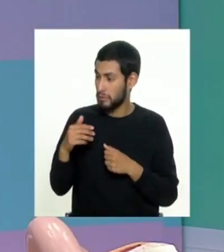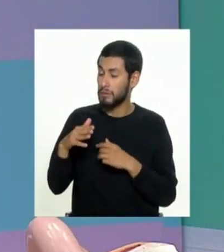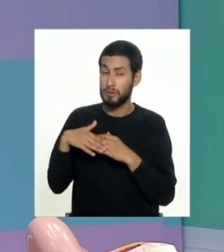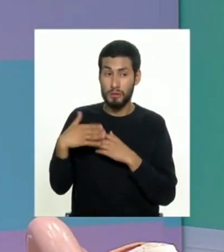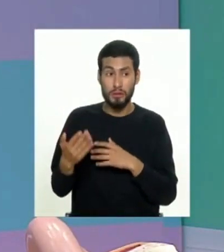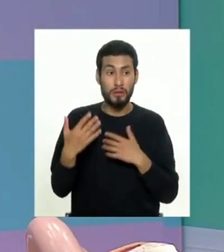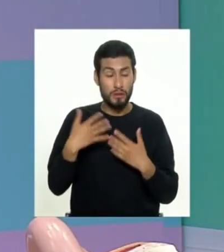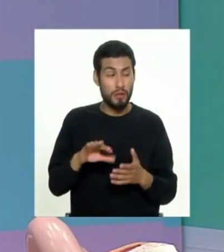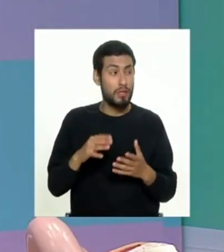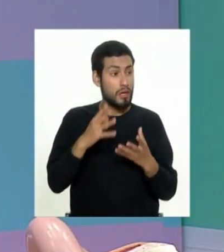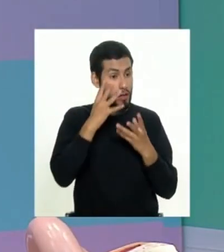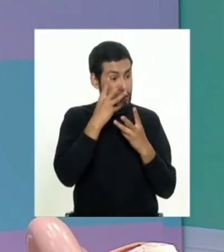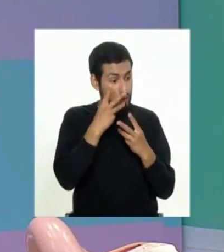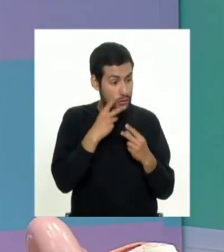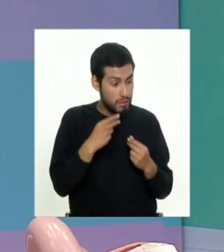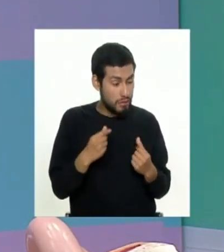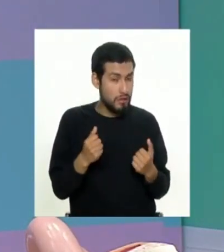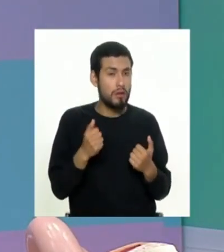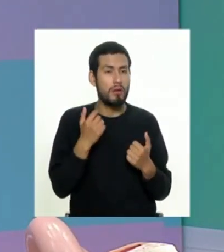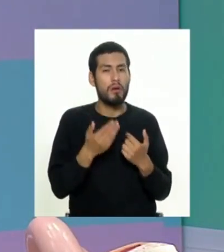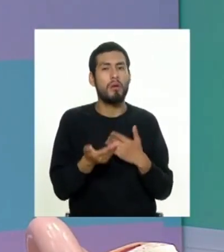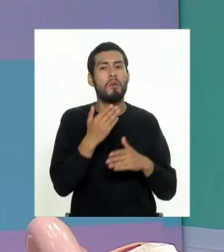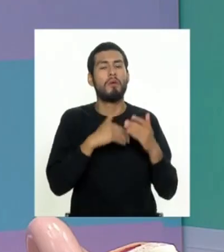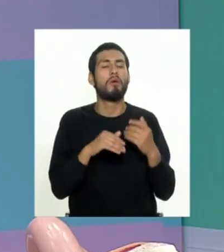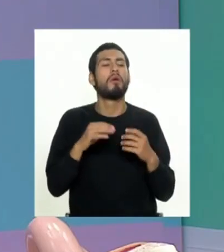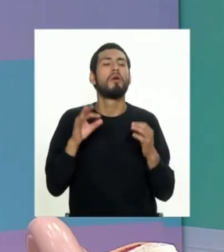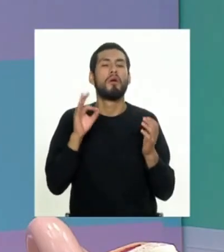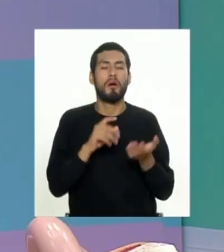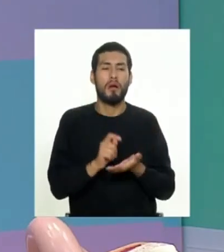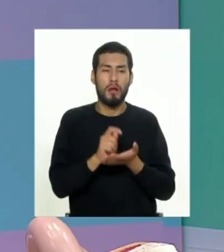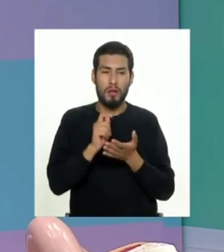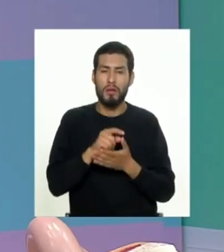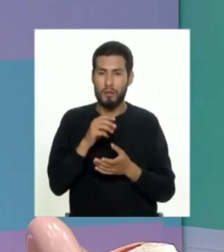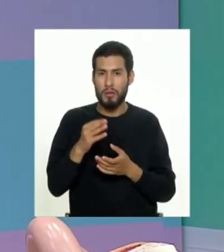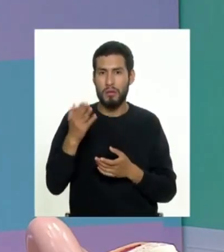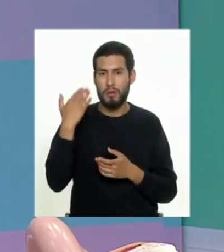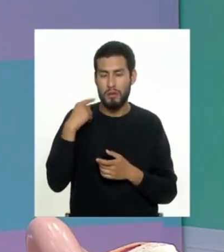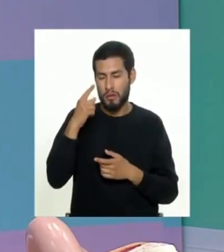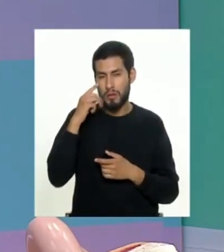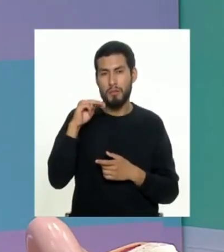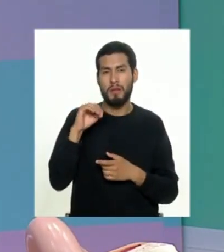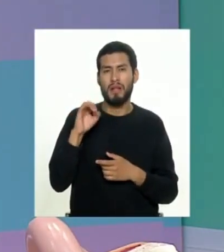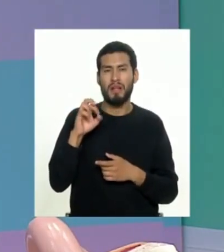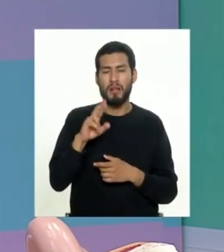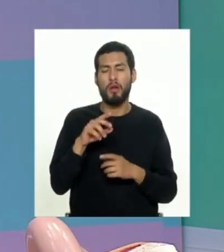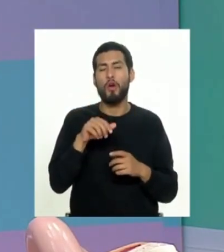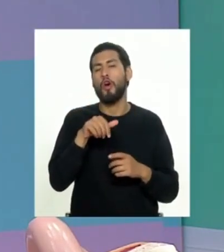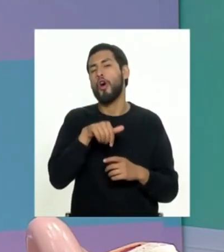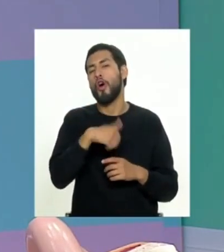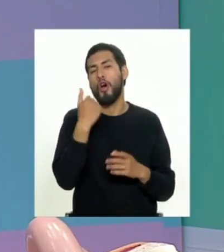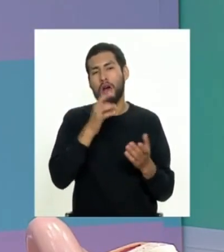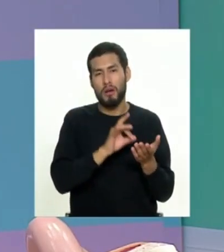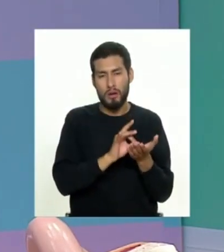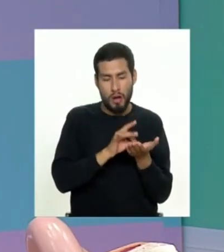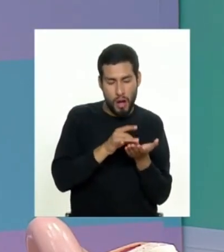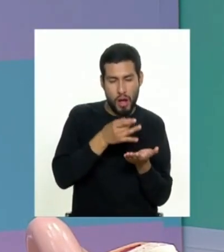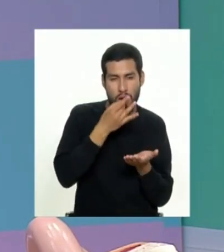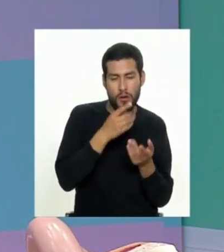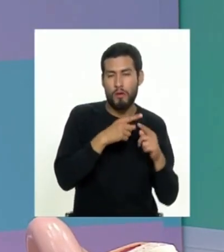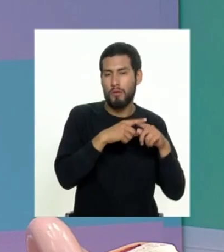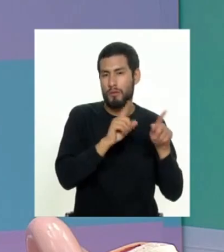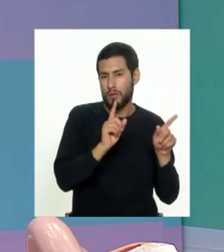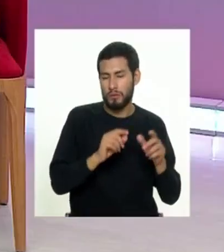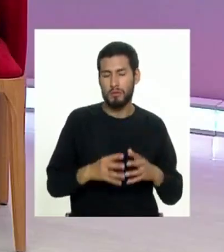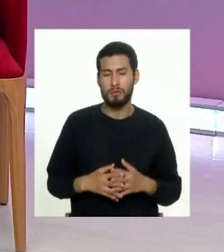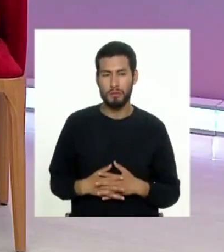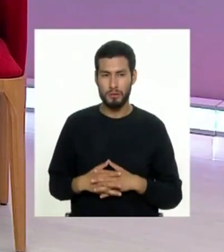le pasa su crisis, ya retoma su tratamiento que él tenía por el Menier, que es otro tipo de medicamento. Claro.